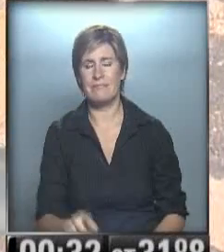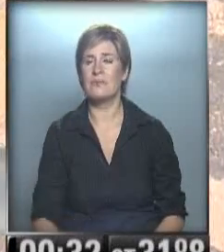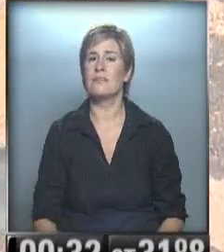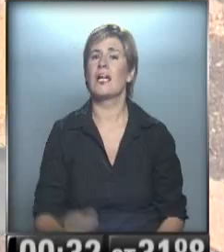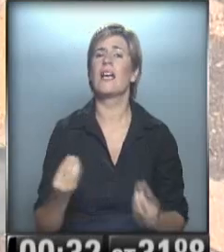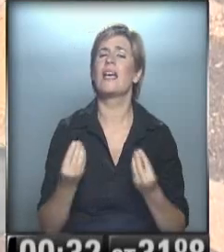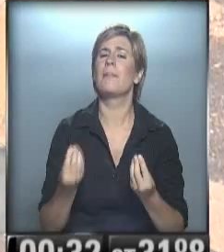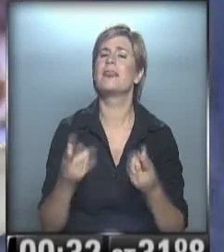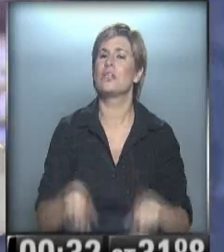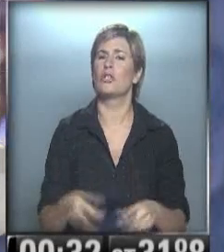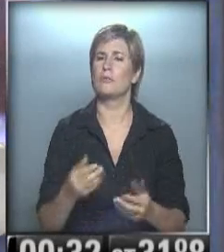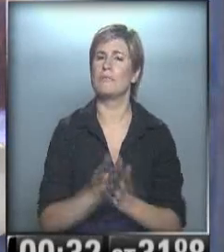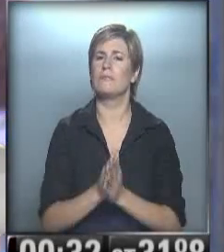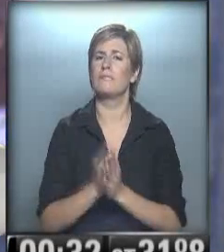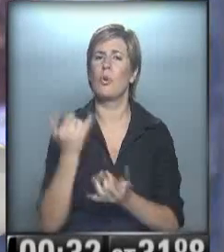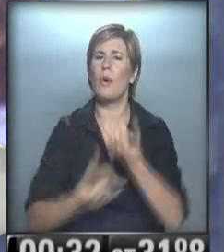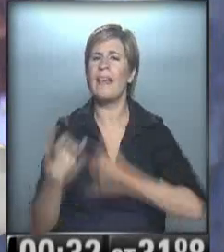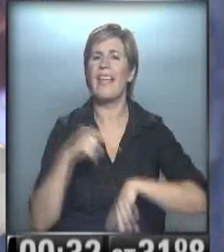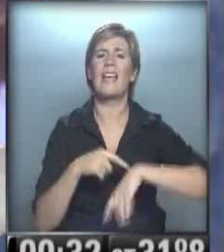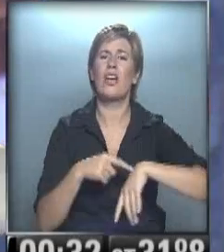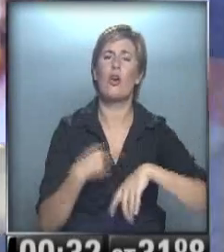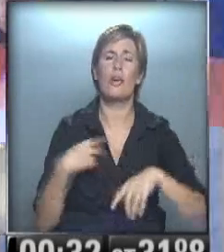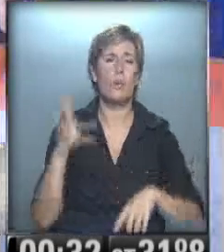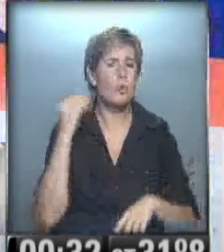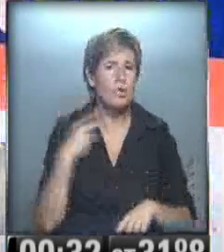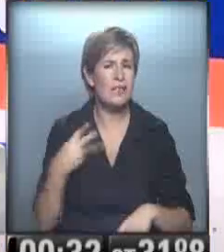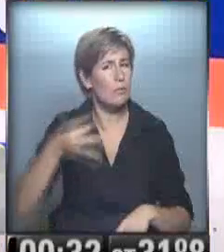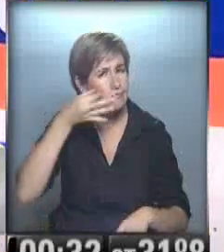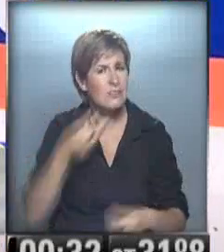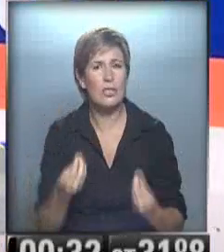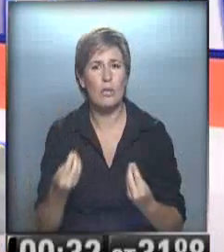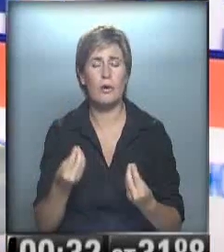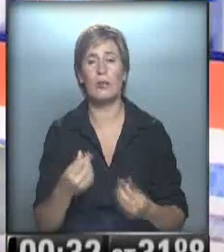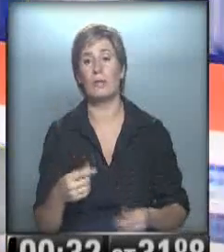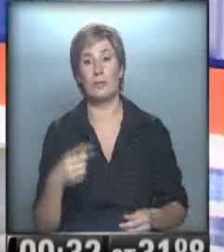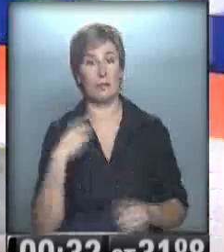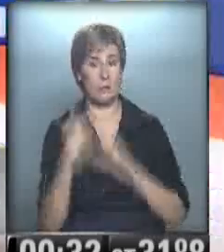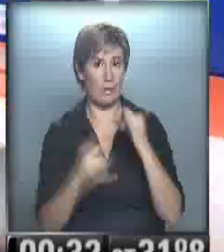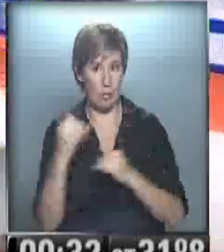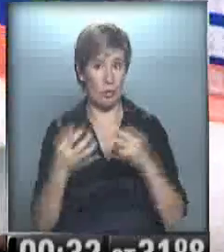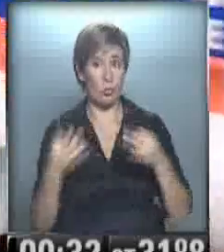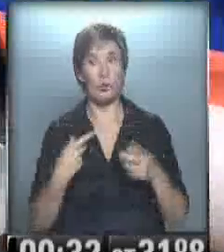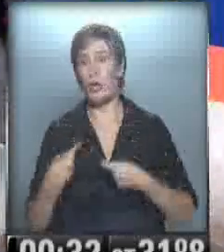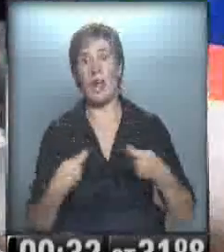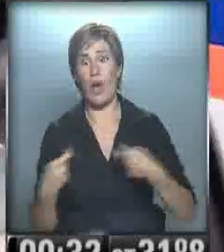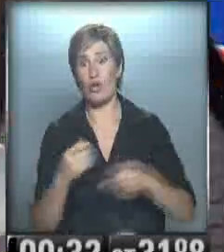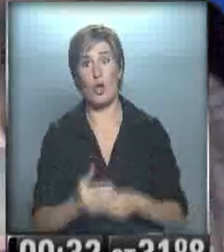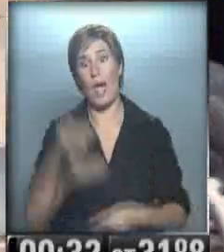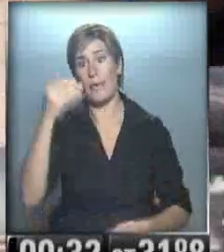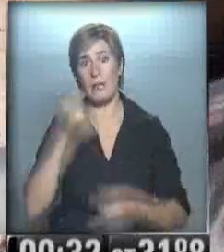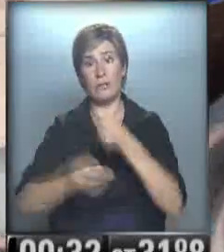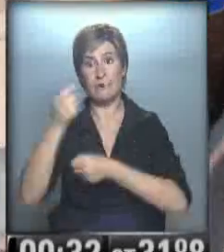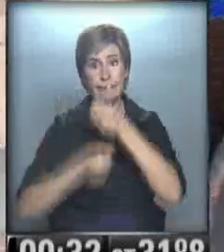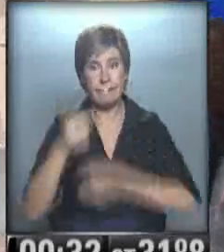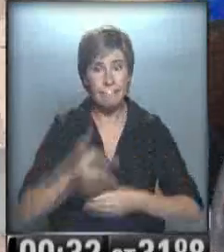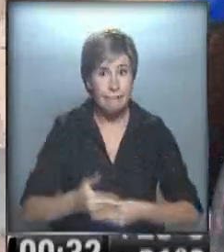hora ocurrió esto? ¿Qué es lo que pudiste escuchar o ver vos? Lo que te podemos decir es que estábamos abriendo el local, estábamos levantando las